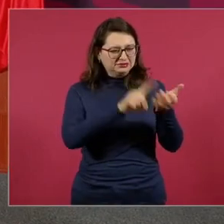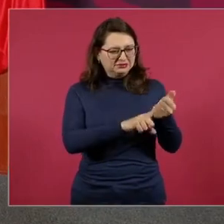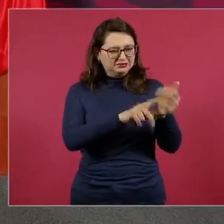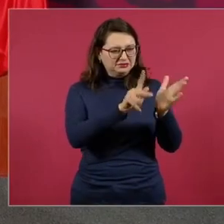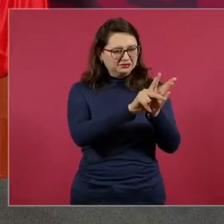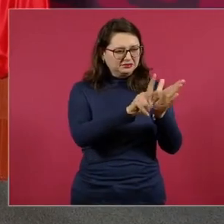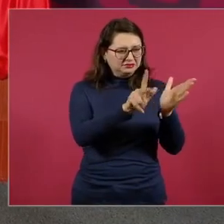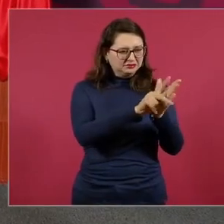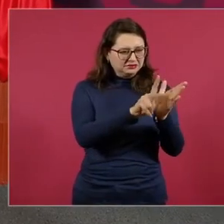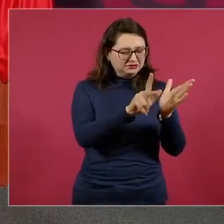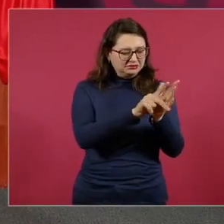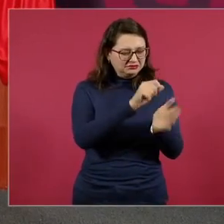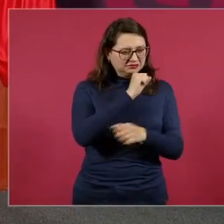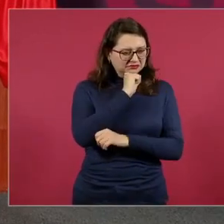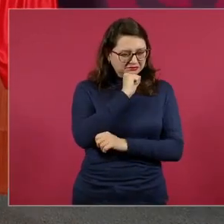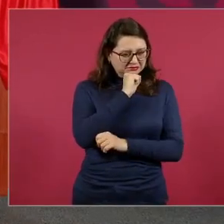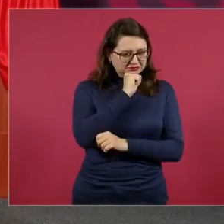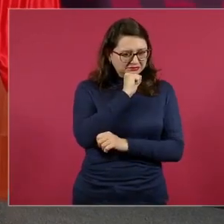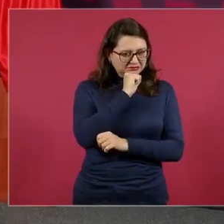al del buitre.